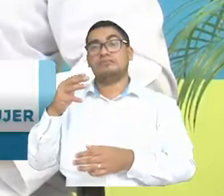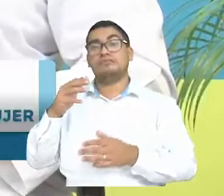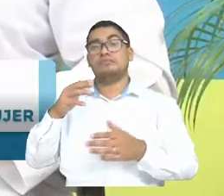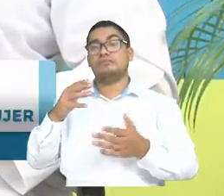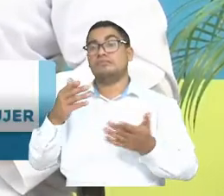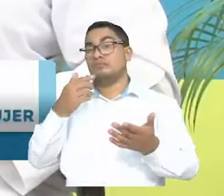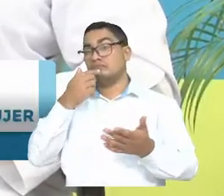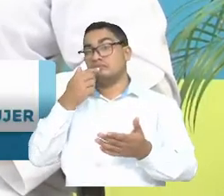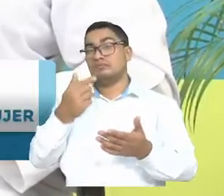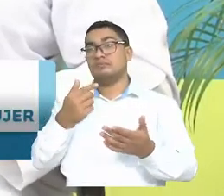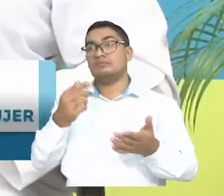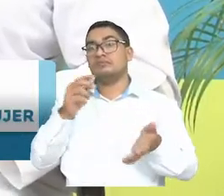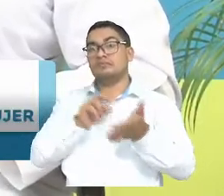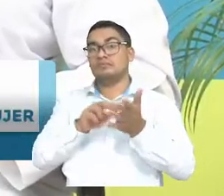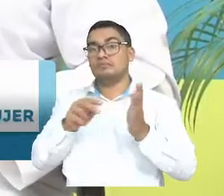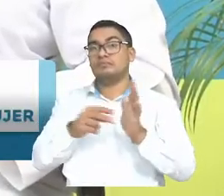Entonces,